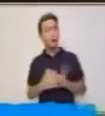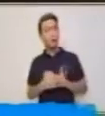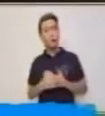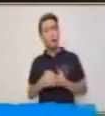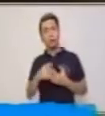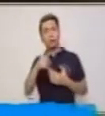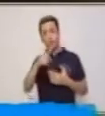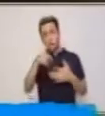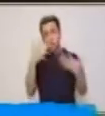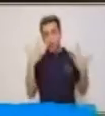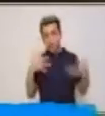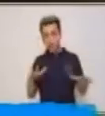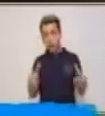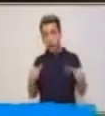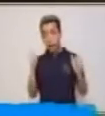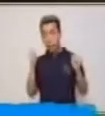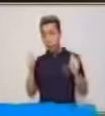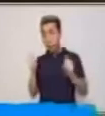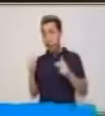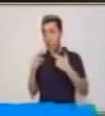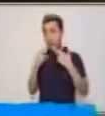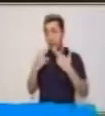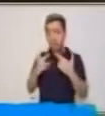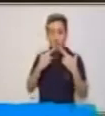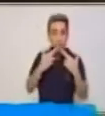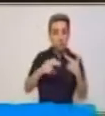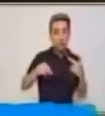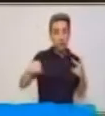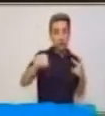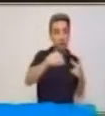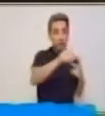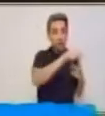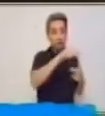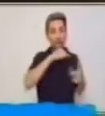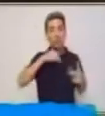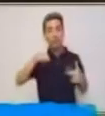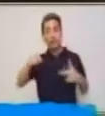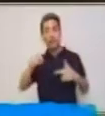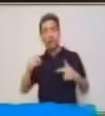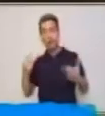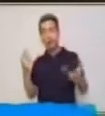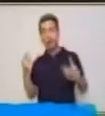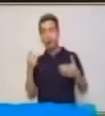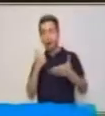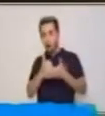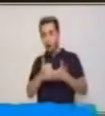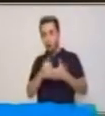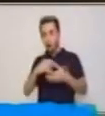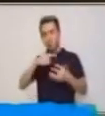¿Lograron responder todas las personas que estaban con ustedes?